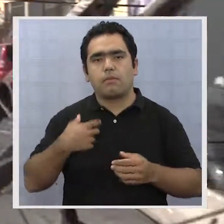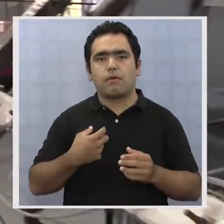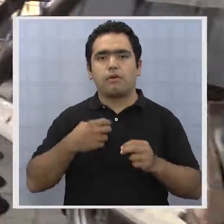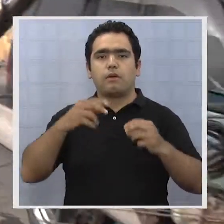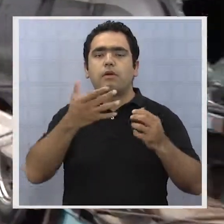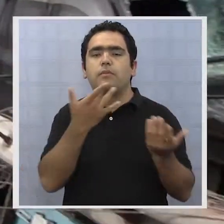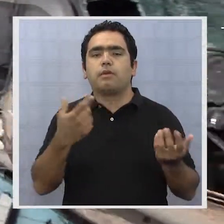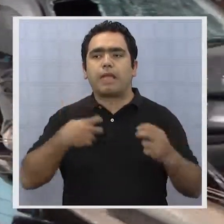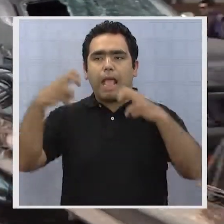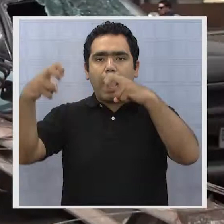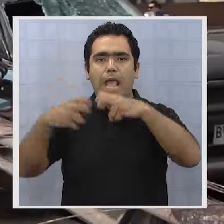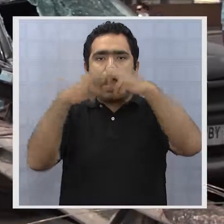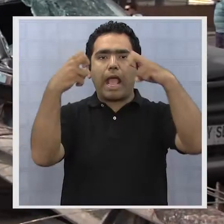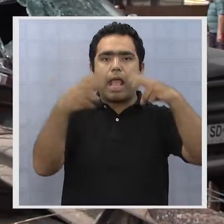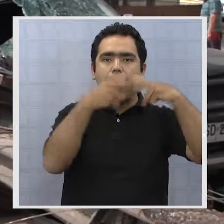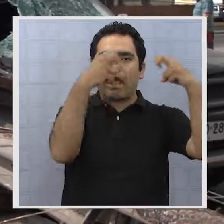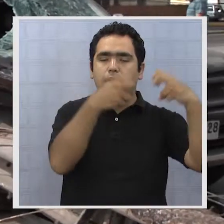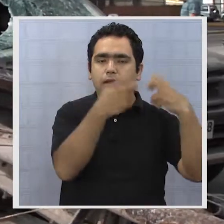normal